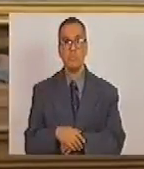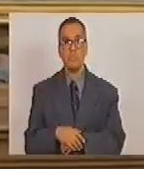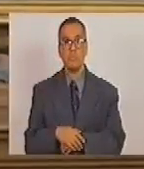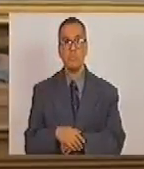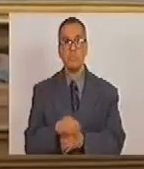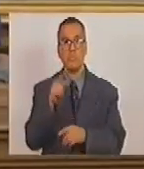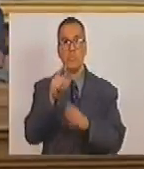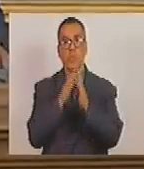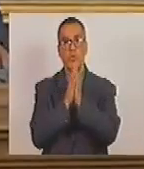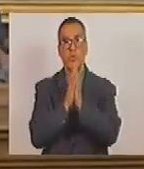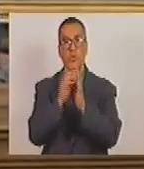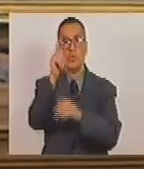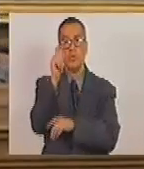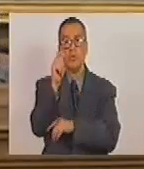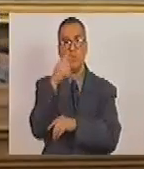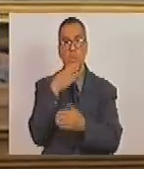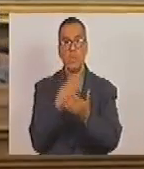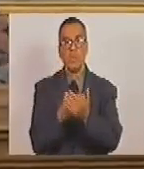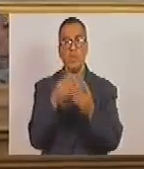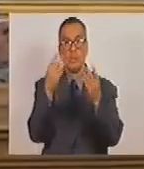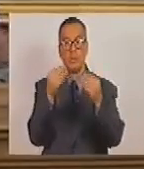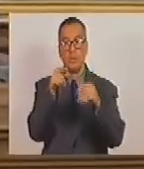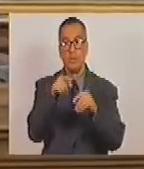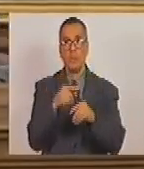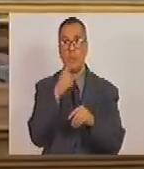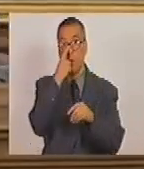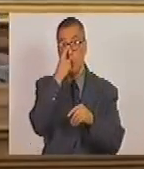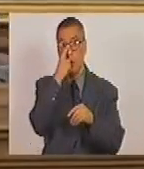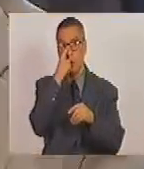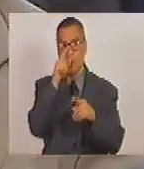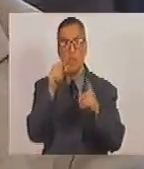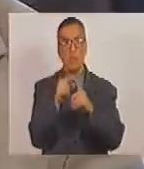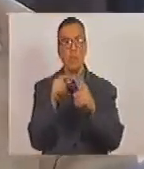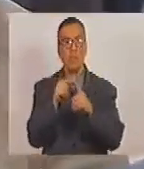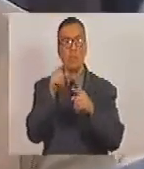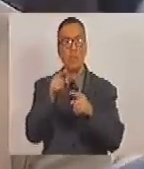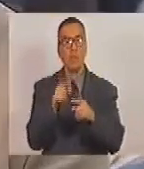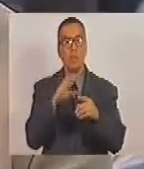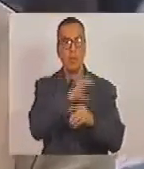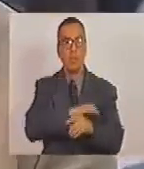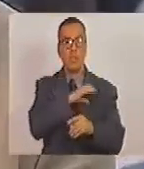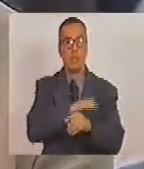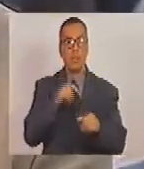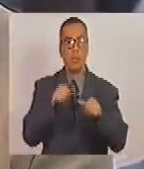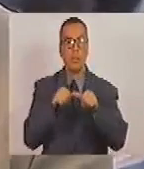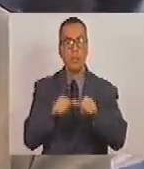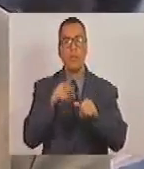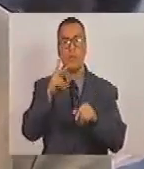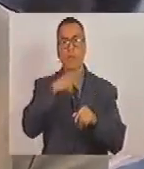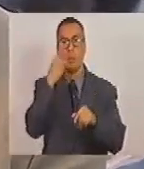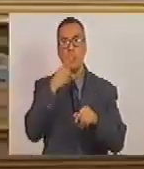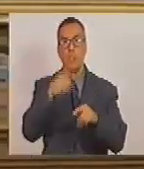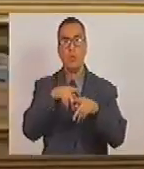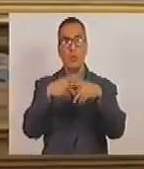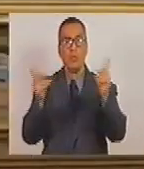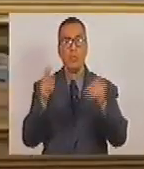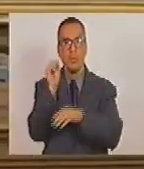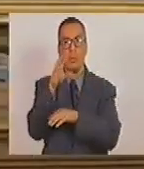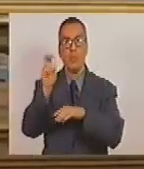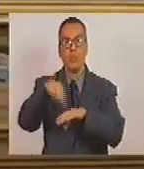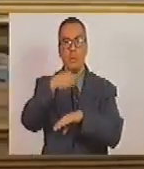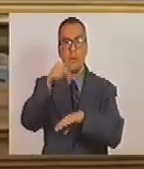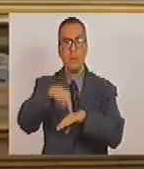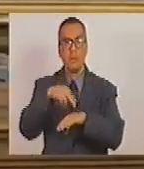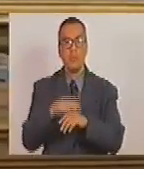Por favor, diputado, le agradecería mucho que tomara un derecho de palabra en la Comisión Permanente de Política Exterior y Soberanía de la Asamblea